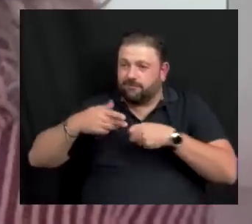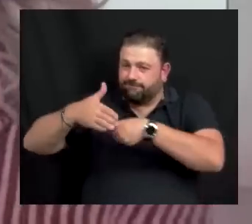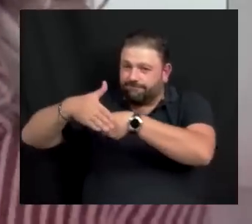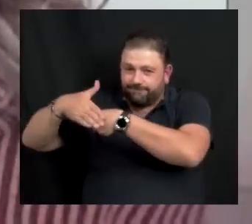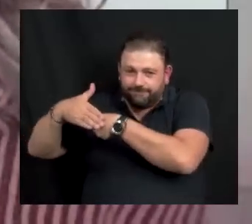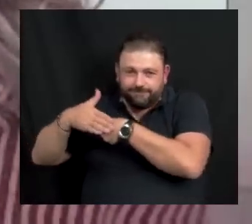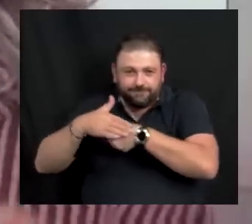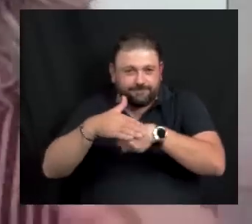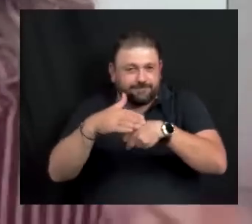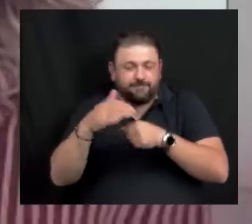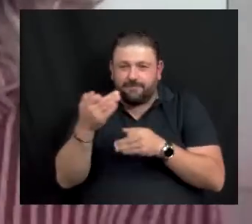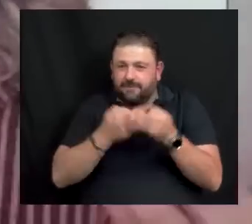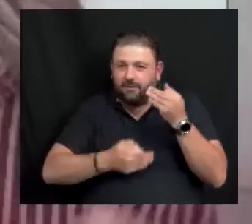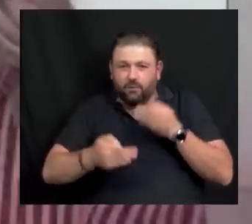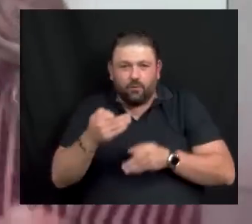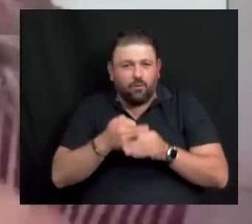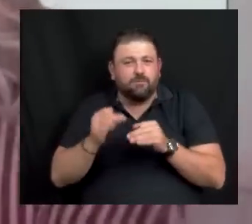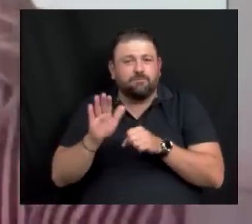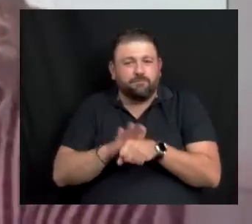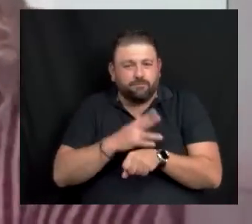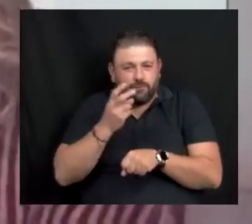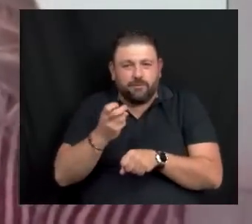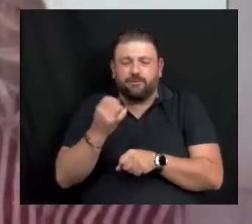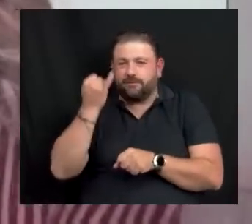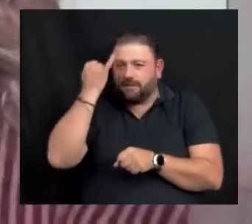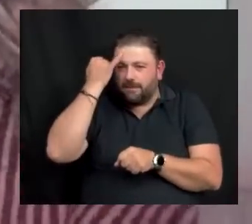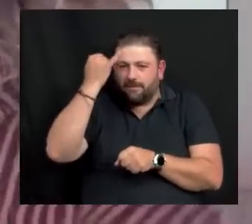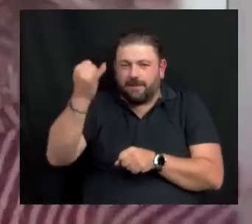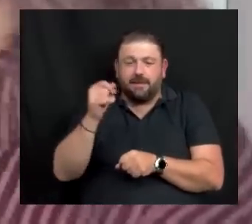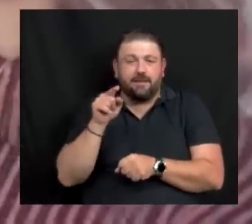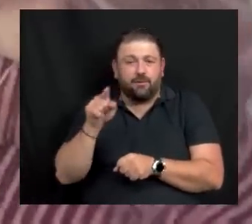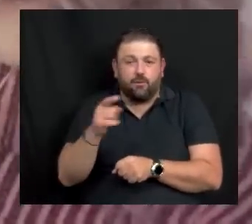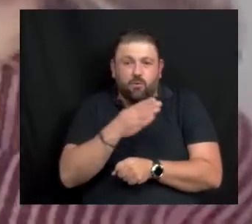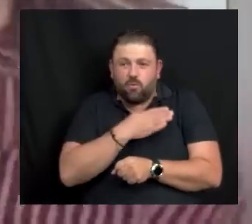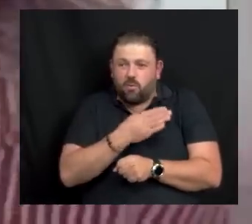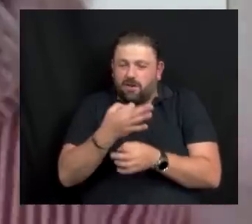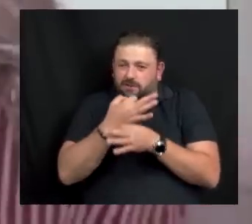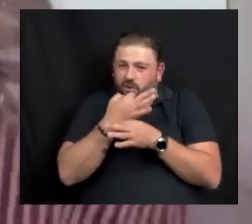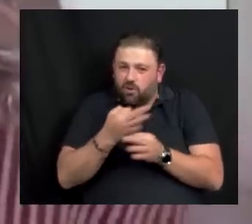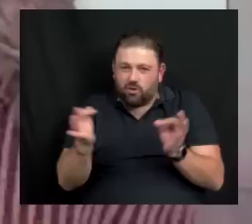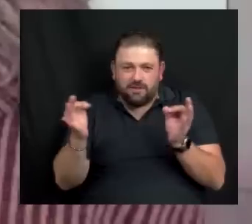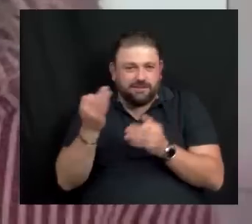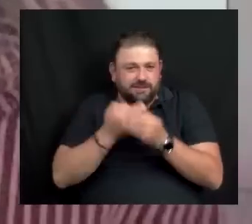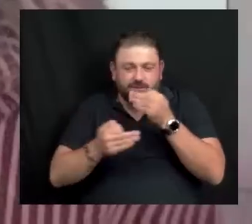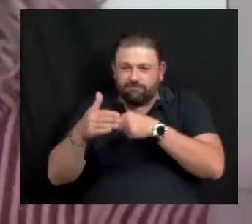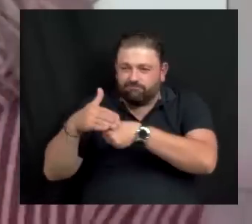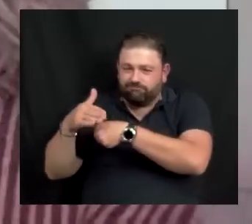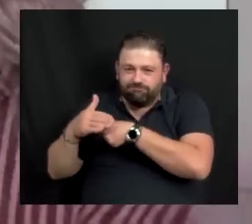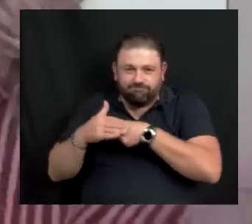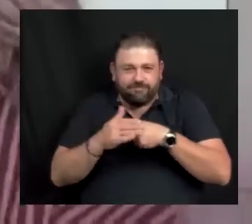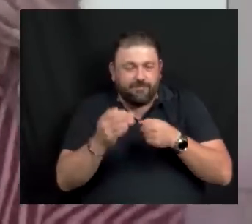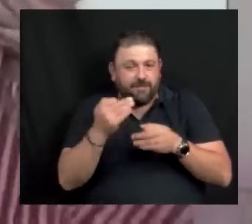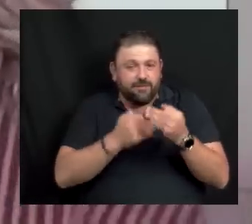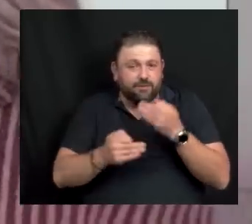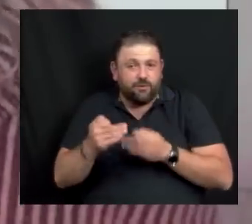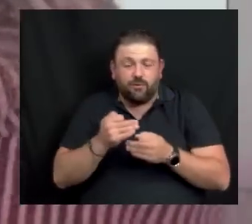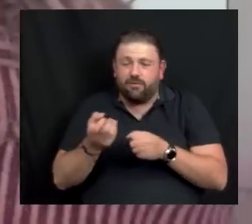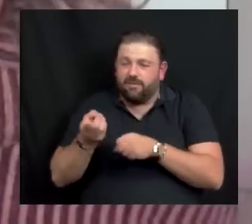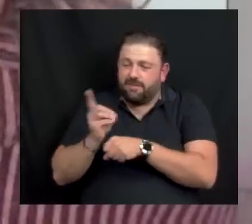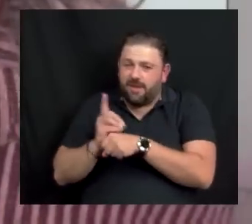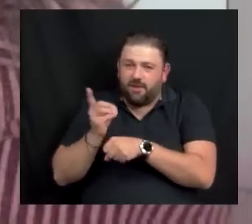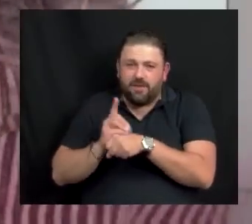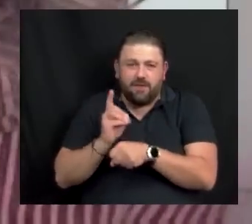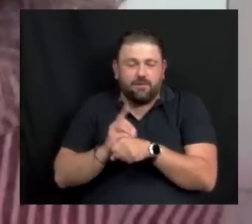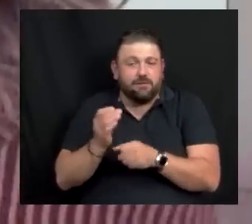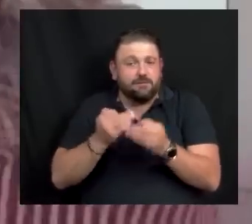noticias. Imagínate, tú das buenas noticias o nosotros damos buenas noticias todos los días del